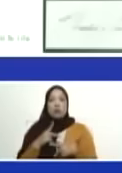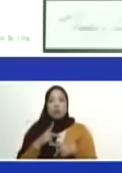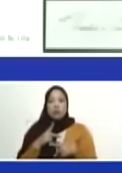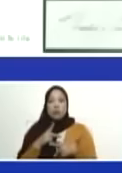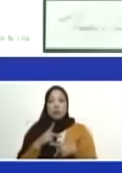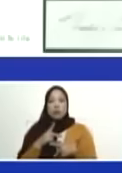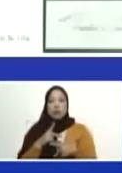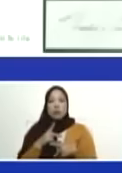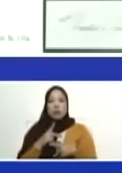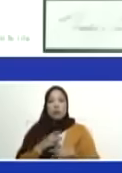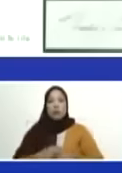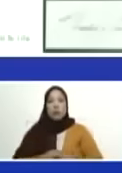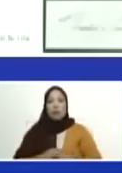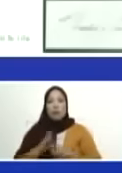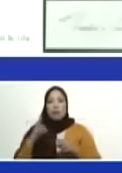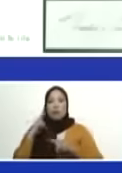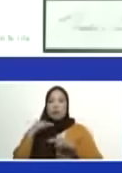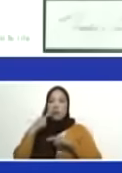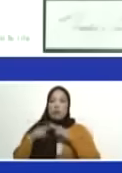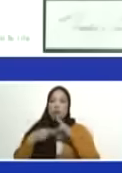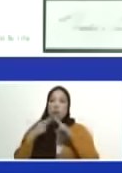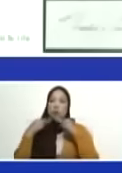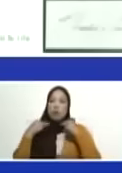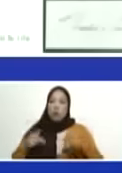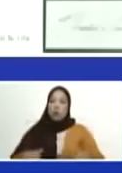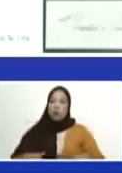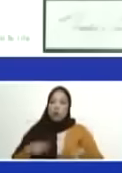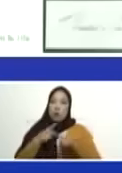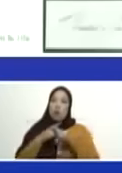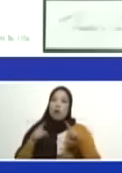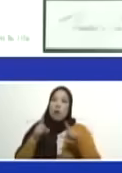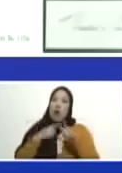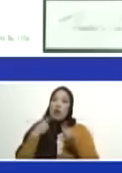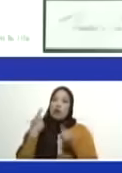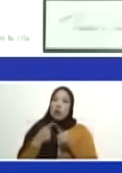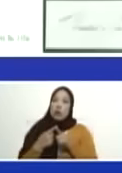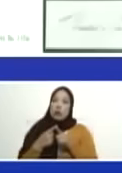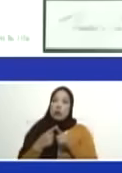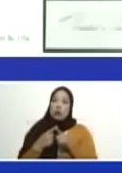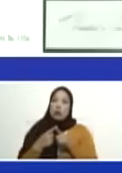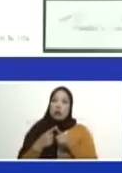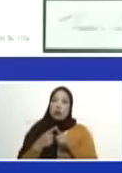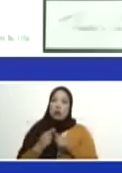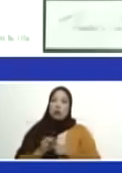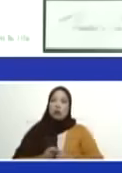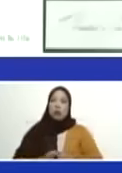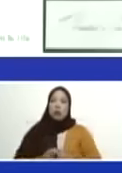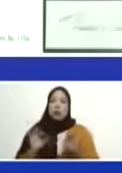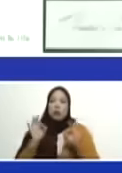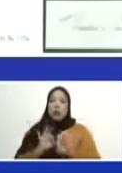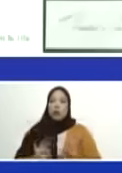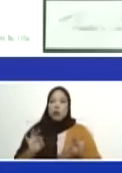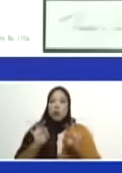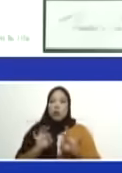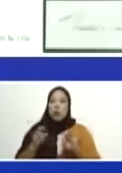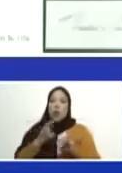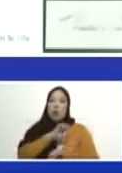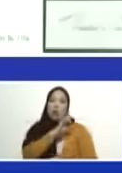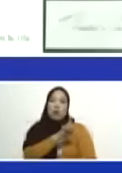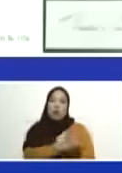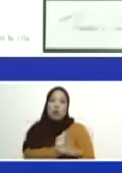de la humanidad. Pero para entonces, lo que valía era la ley del más